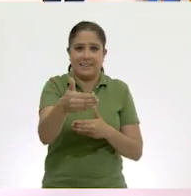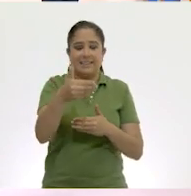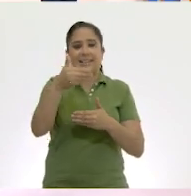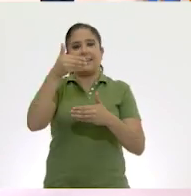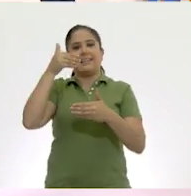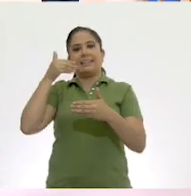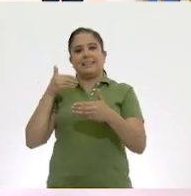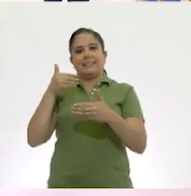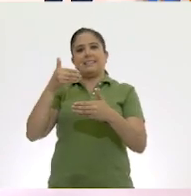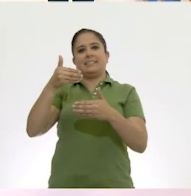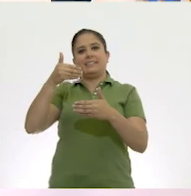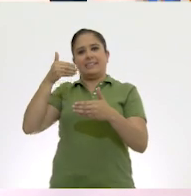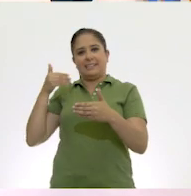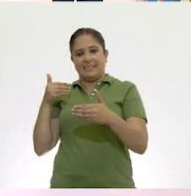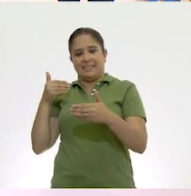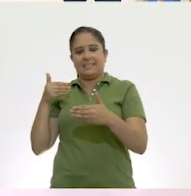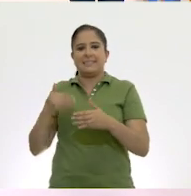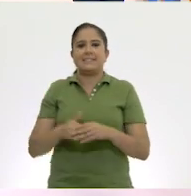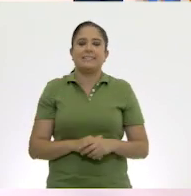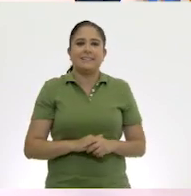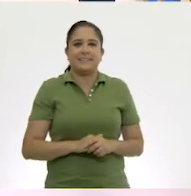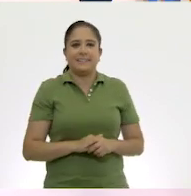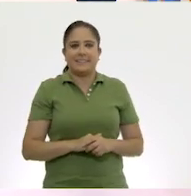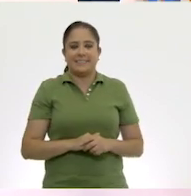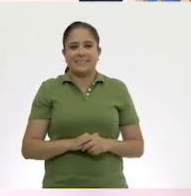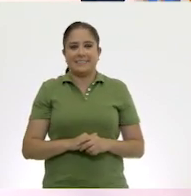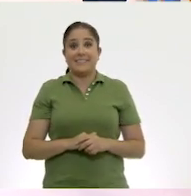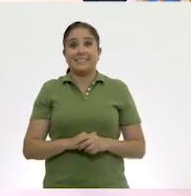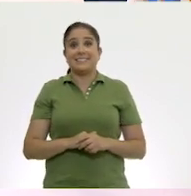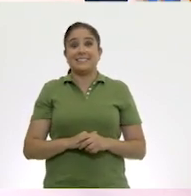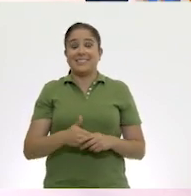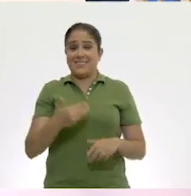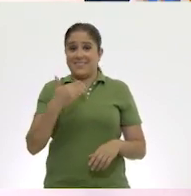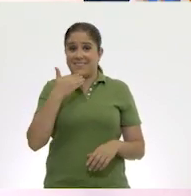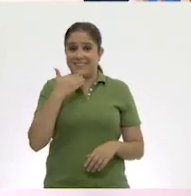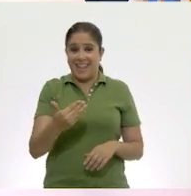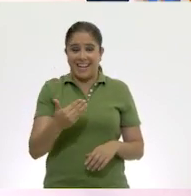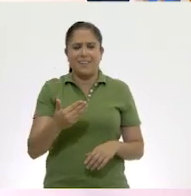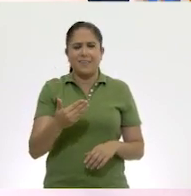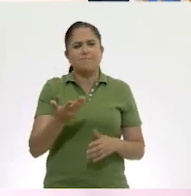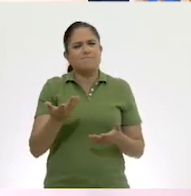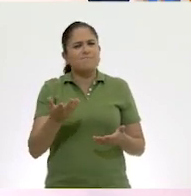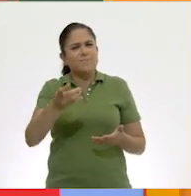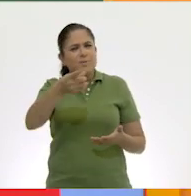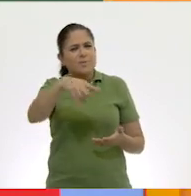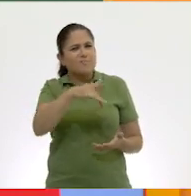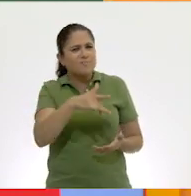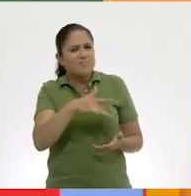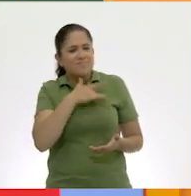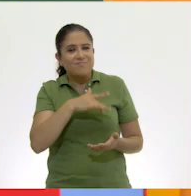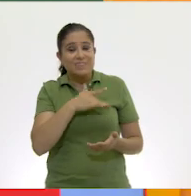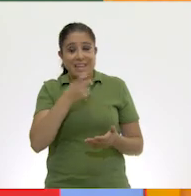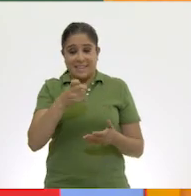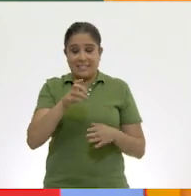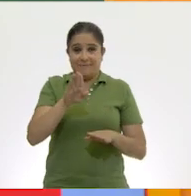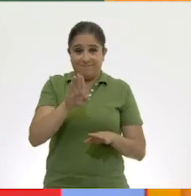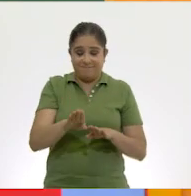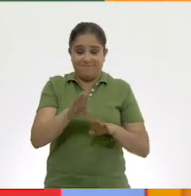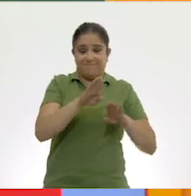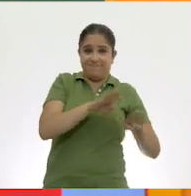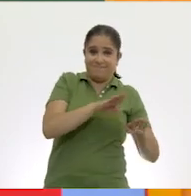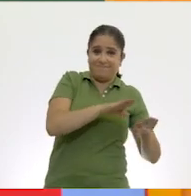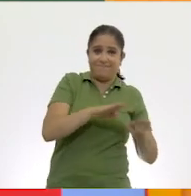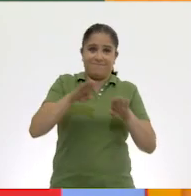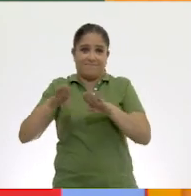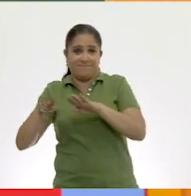adelante atrás atrás bien qué les parece si esos pasos los practicamos con